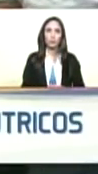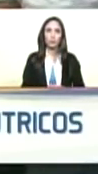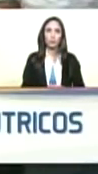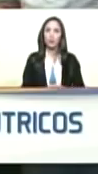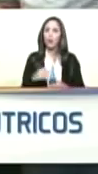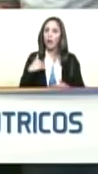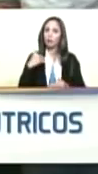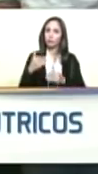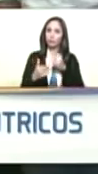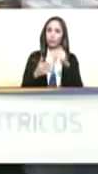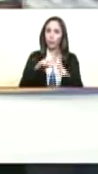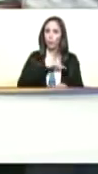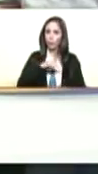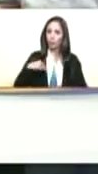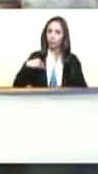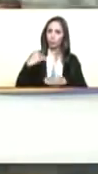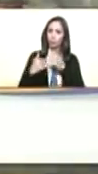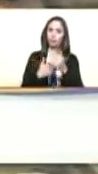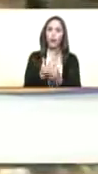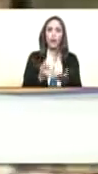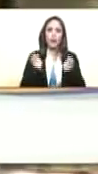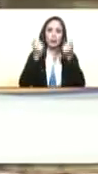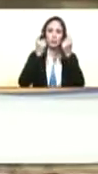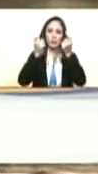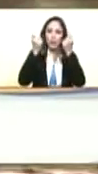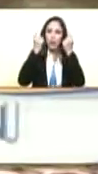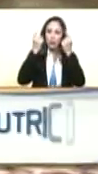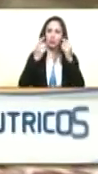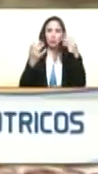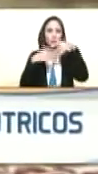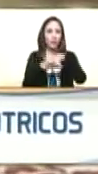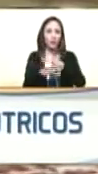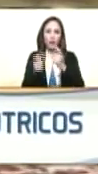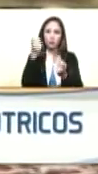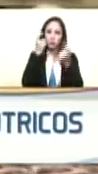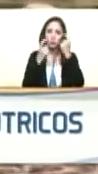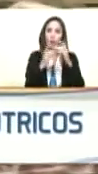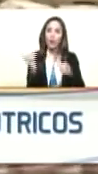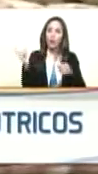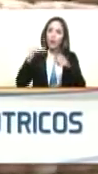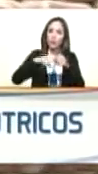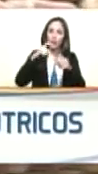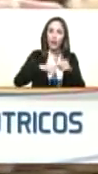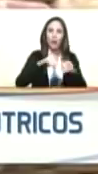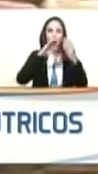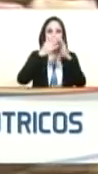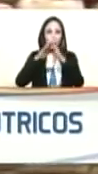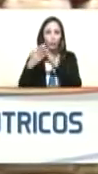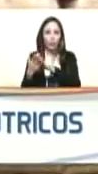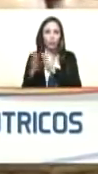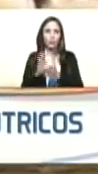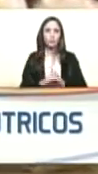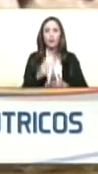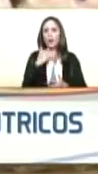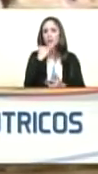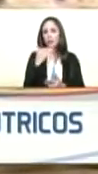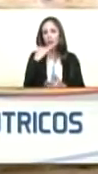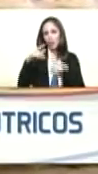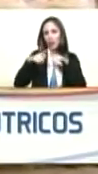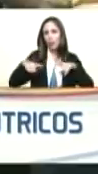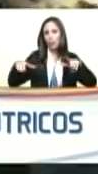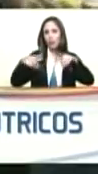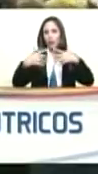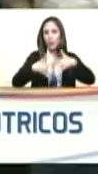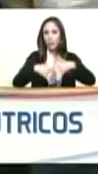vamos un poco más allá, es una formación integral, y así involucrar a la comunidad que está aledaña a lo que son estos